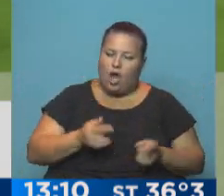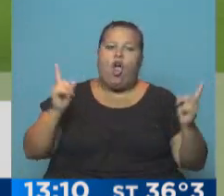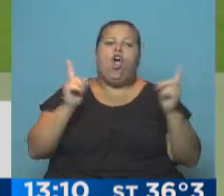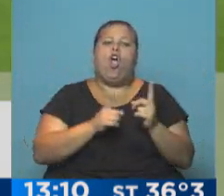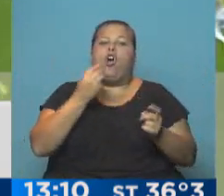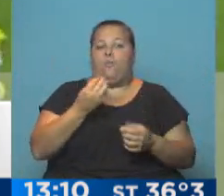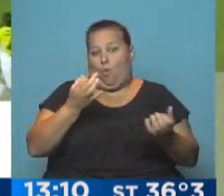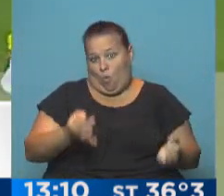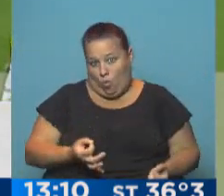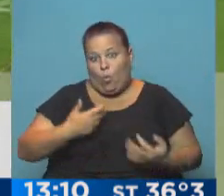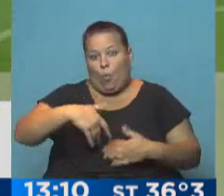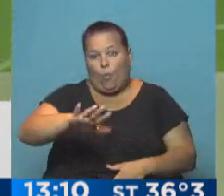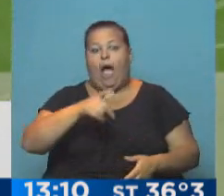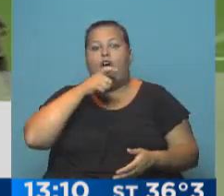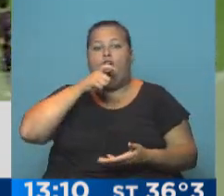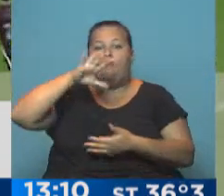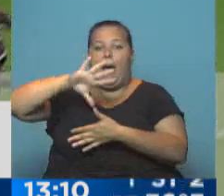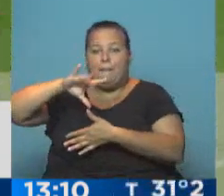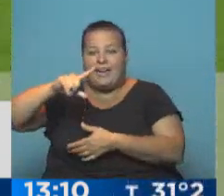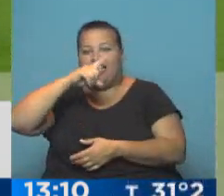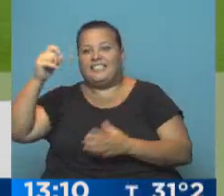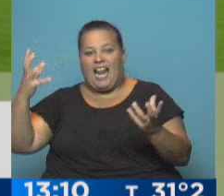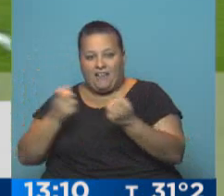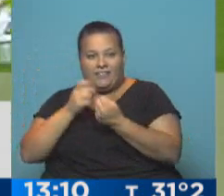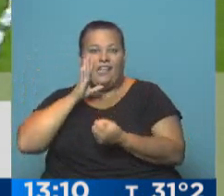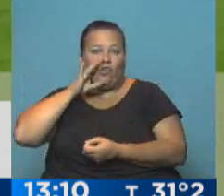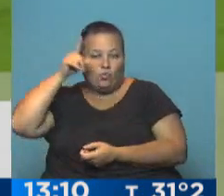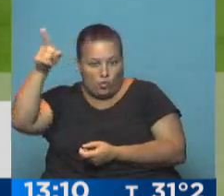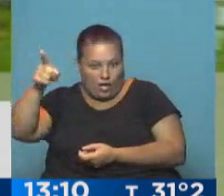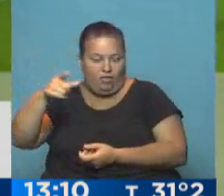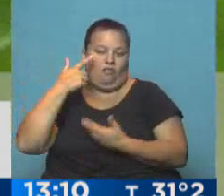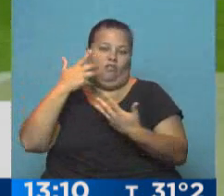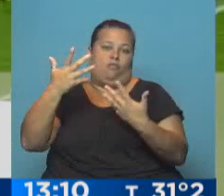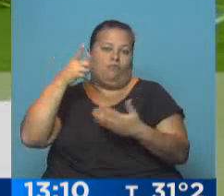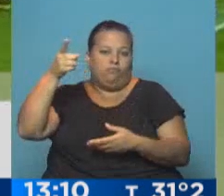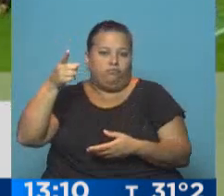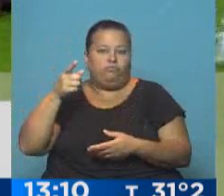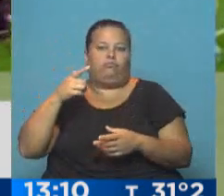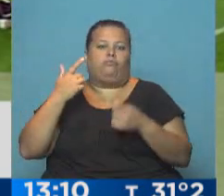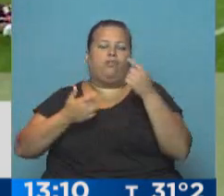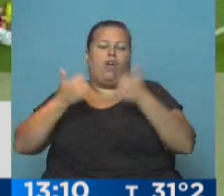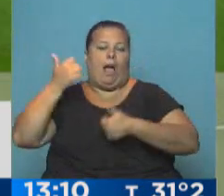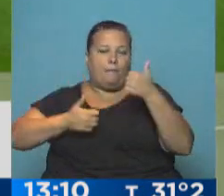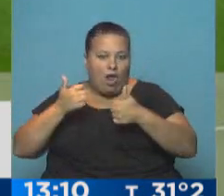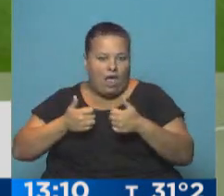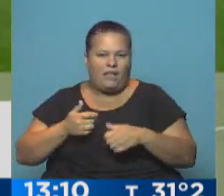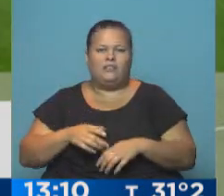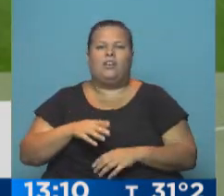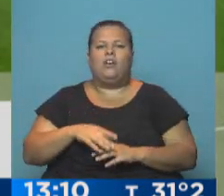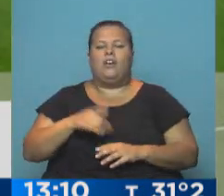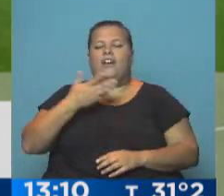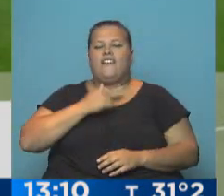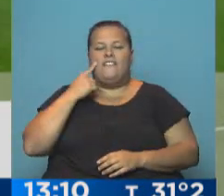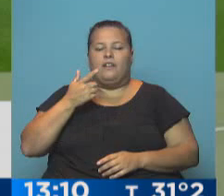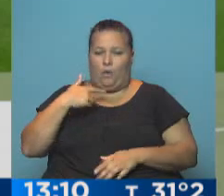porque justamente se va a jugar la Copa América del Centenario en Estados Unidos, este famoso certamen que destapó el FIFA Gate,